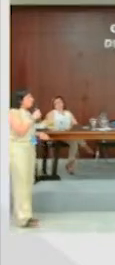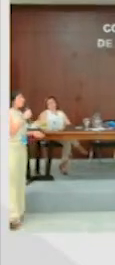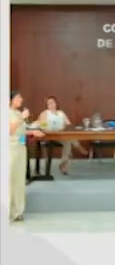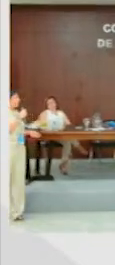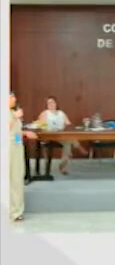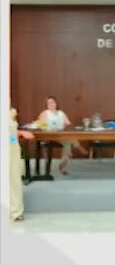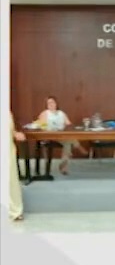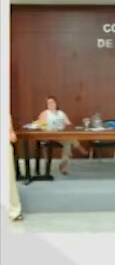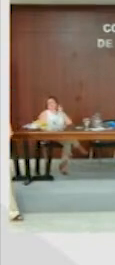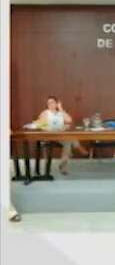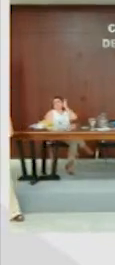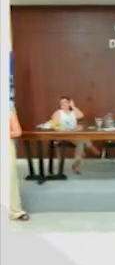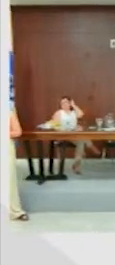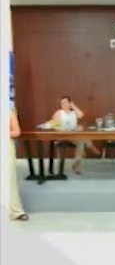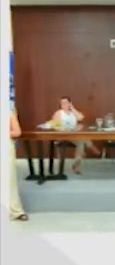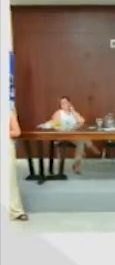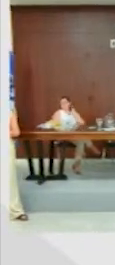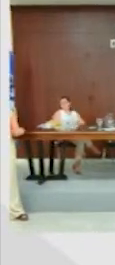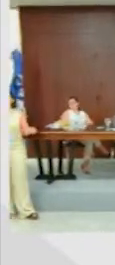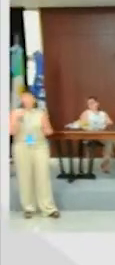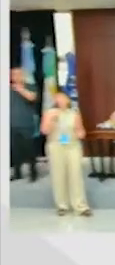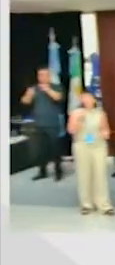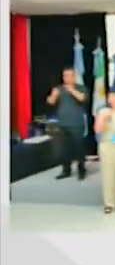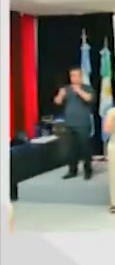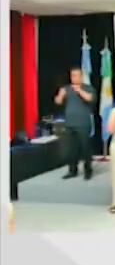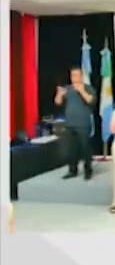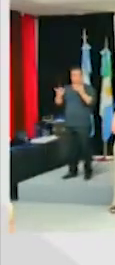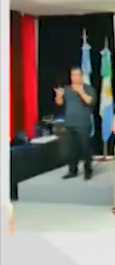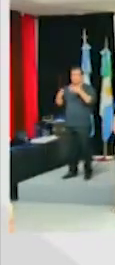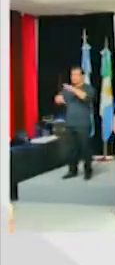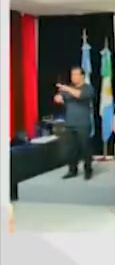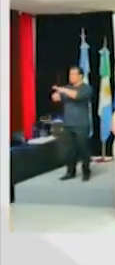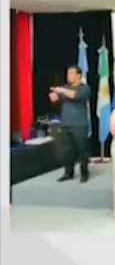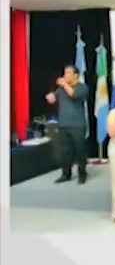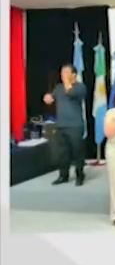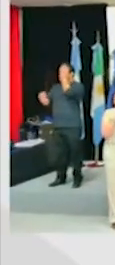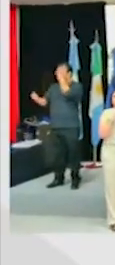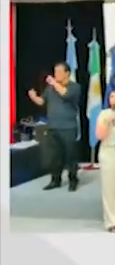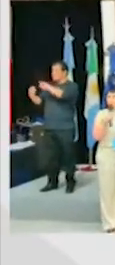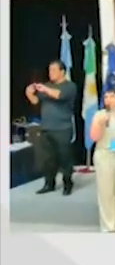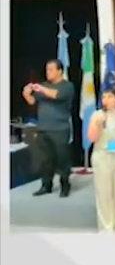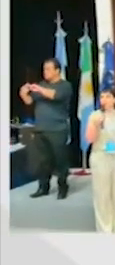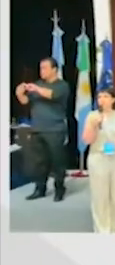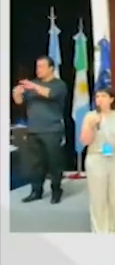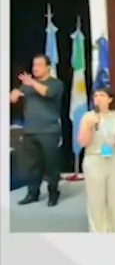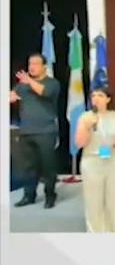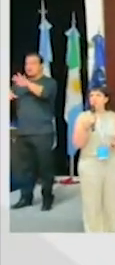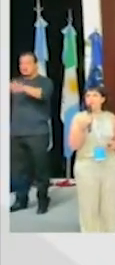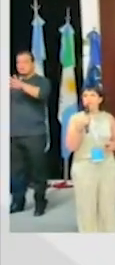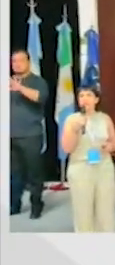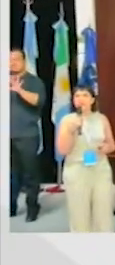trato deshumanizado del paciente o del usuario? ¿Por qué? Es un poco incómodo por ahí,